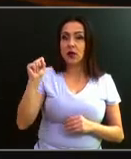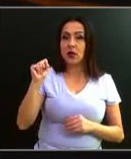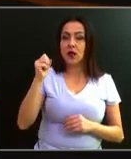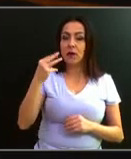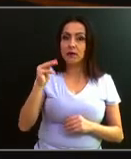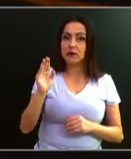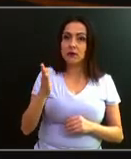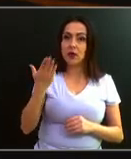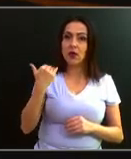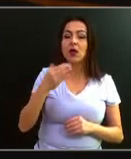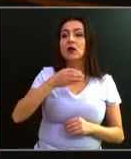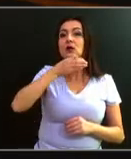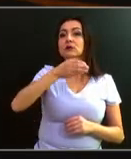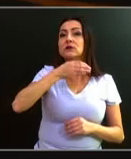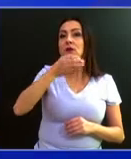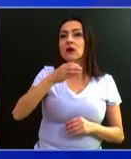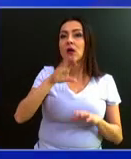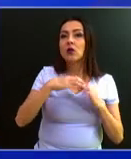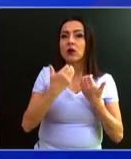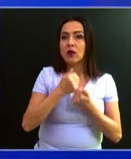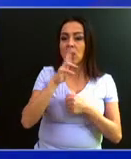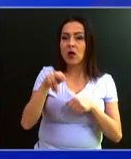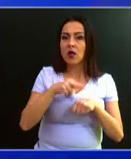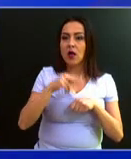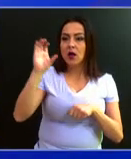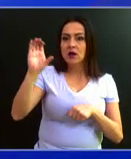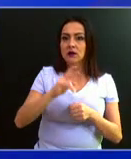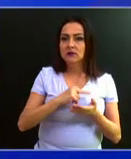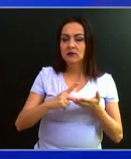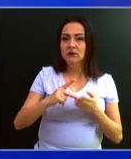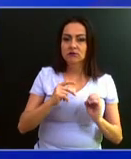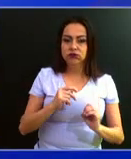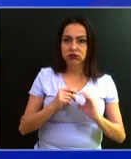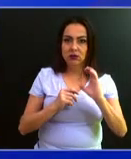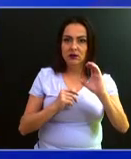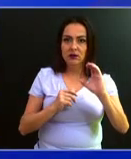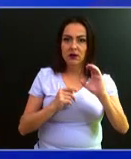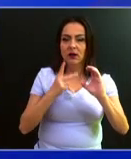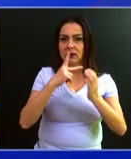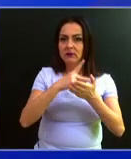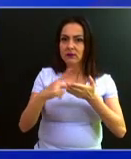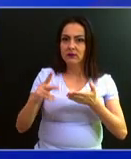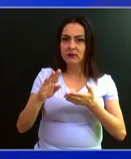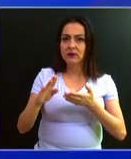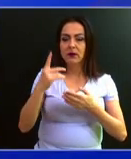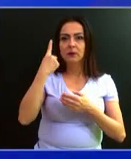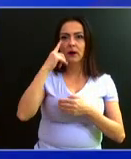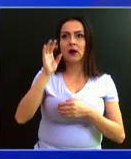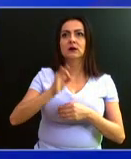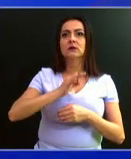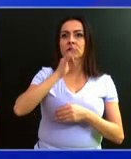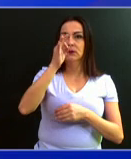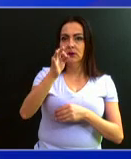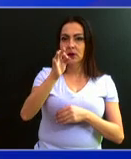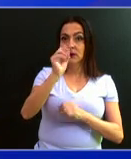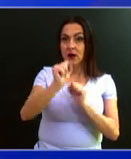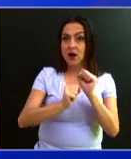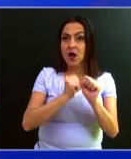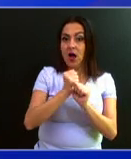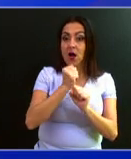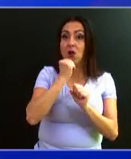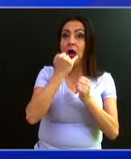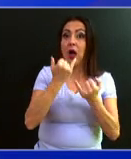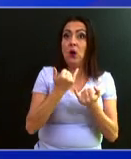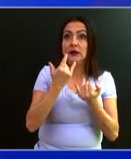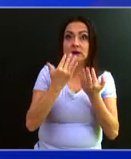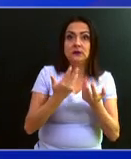miércoles pasado sugirieron al Consejo Nacional de Salarios aumentar las remuneraciones para el próximo año. Ahora cabe